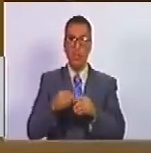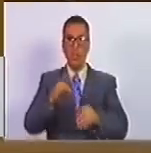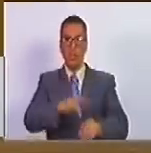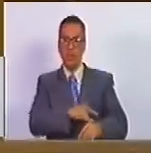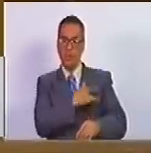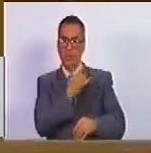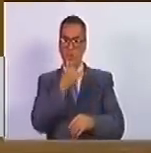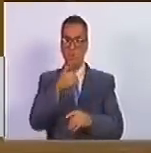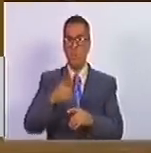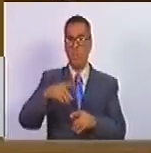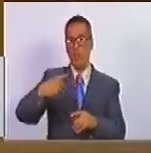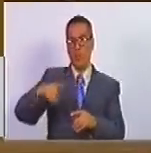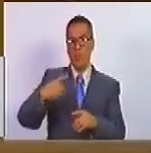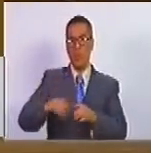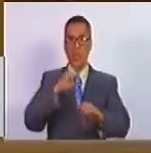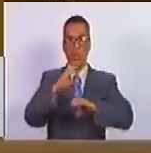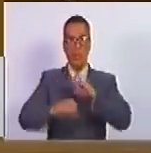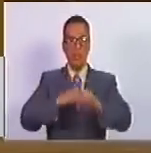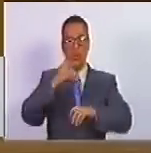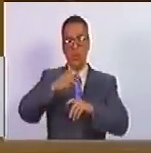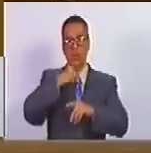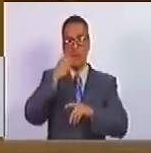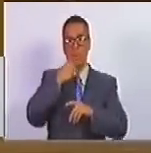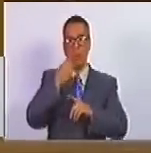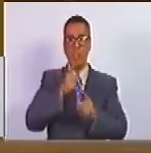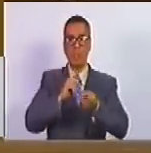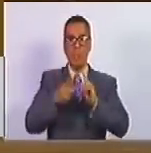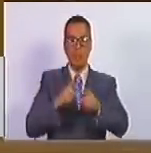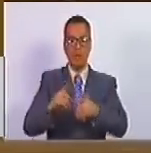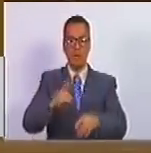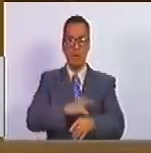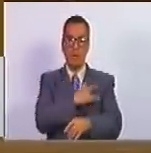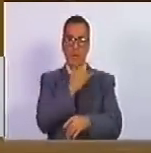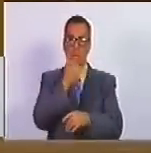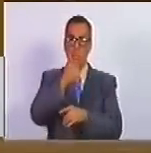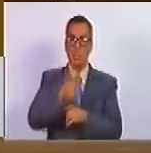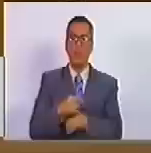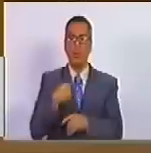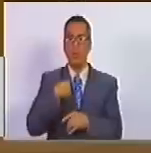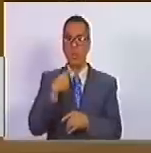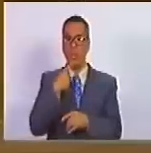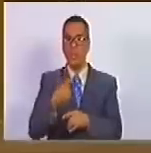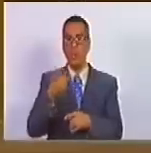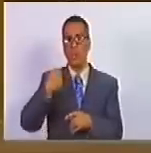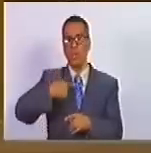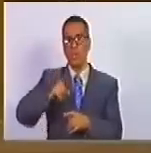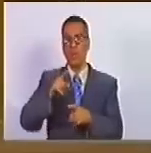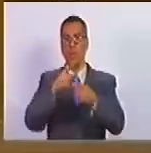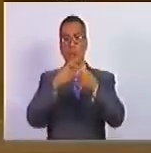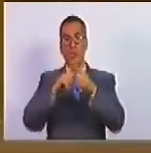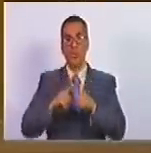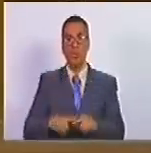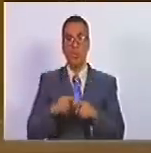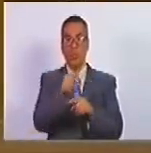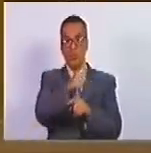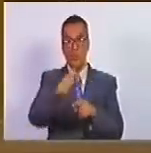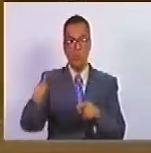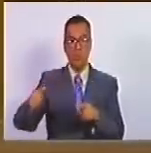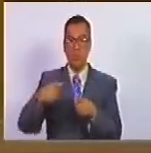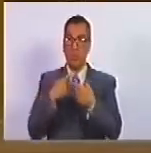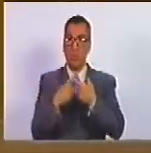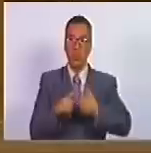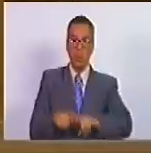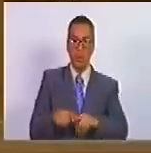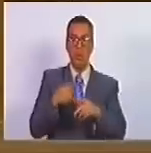facultades de Derecho y de Ciencias Políticas de varias universidades que manifestaban que tenían un gran número de postulados, pero